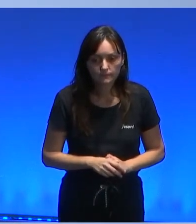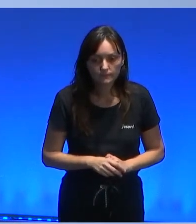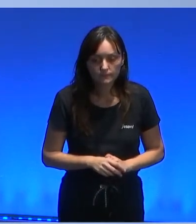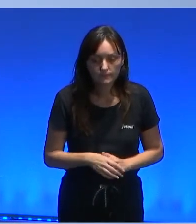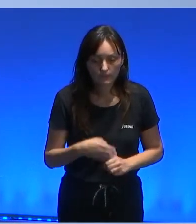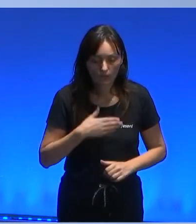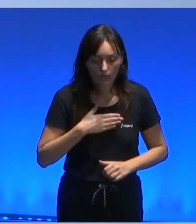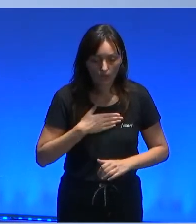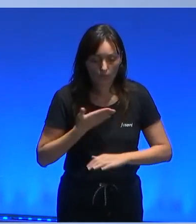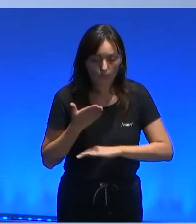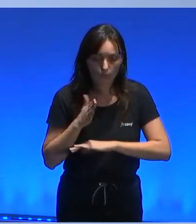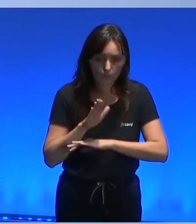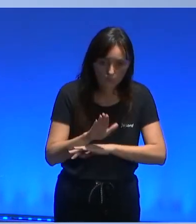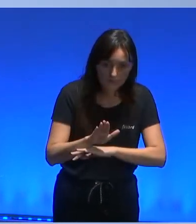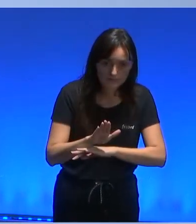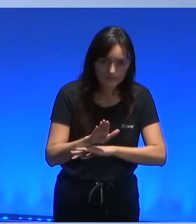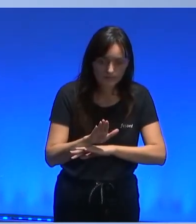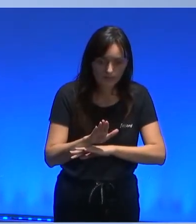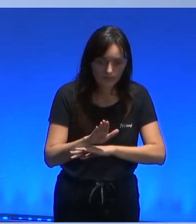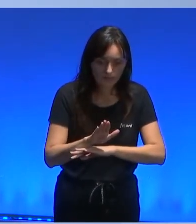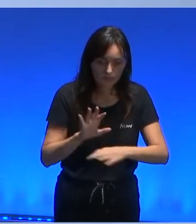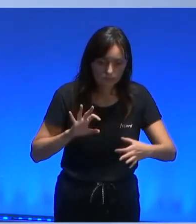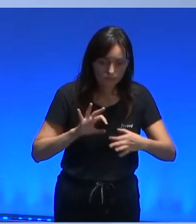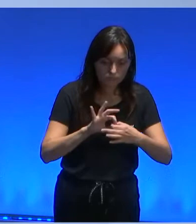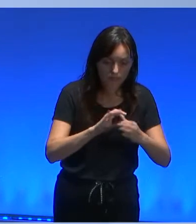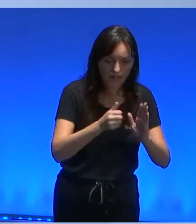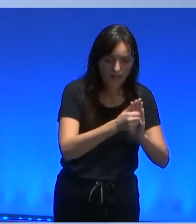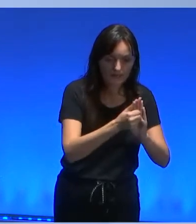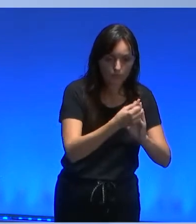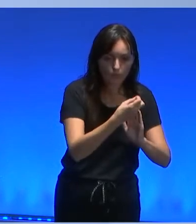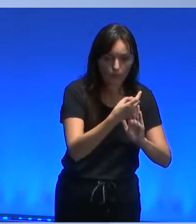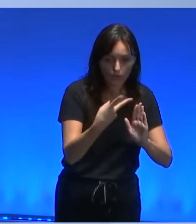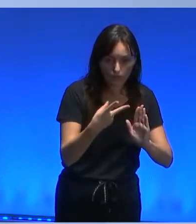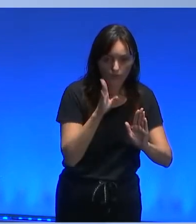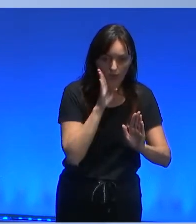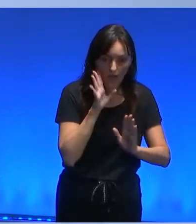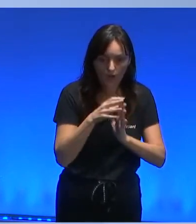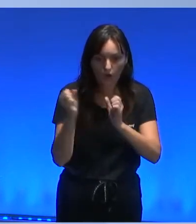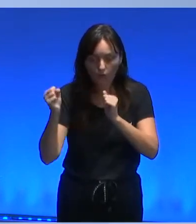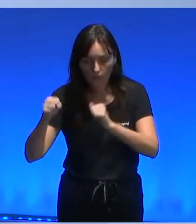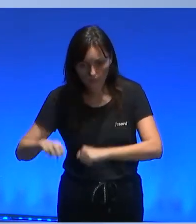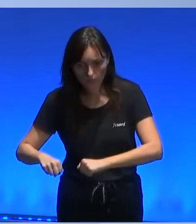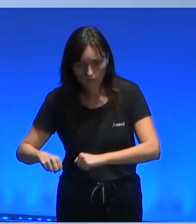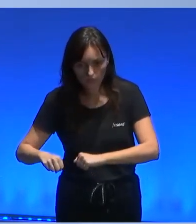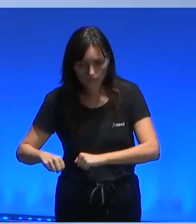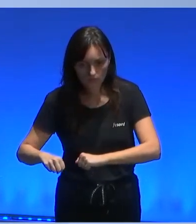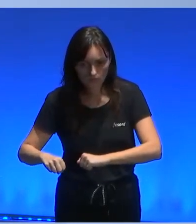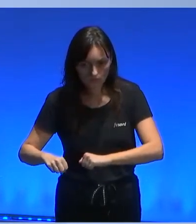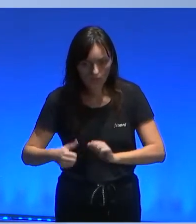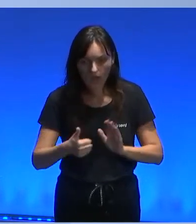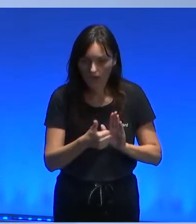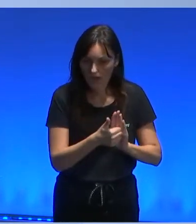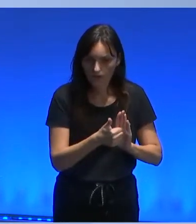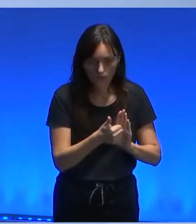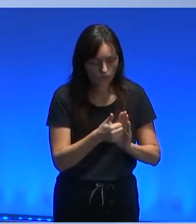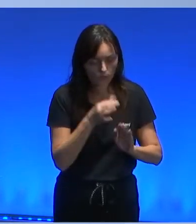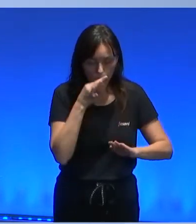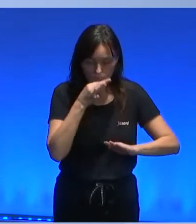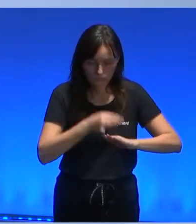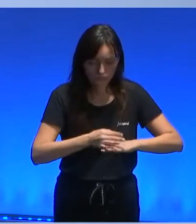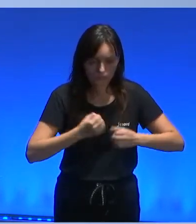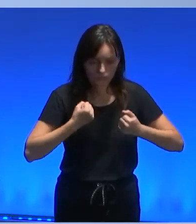Nuestra propuesta nace con el artículo 12 de la Convención, que es un artículo muy comprometido, que